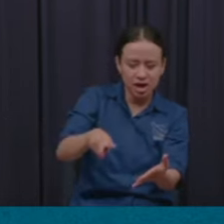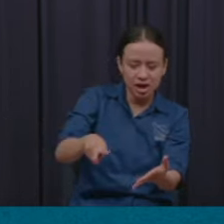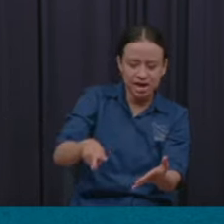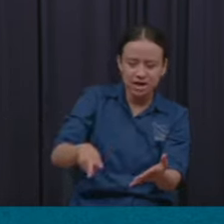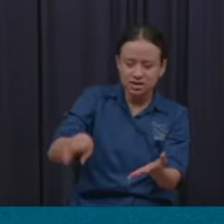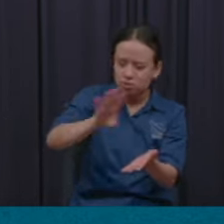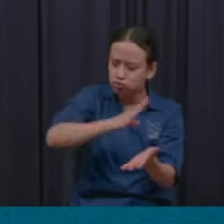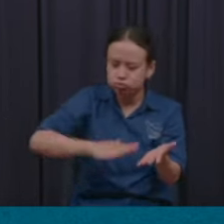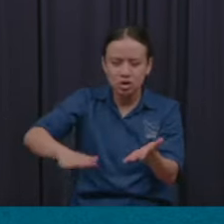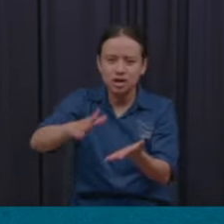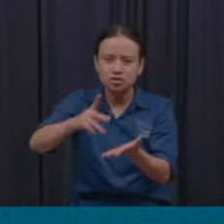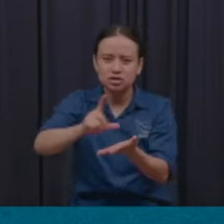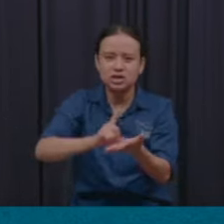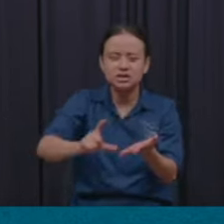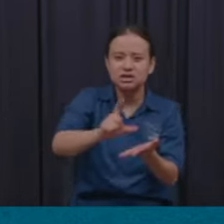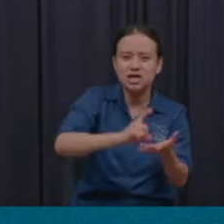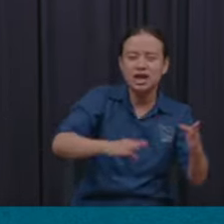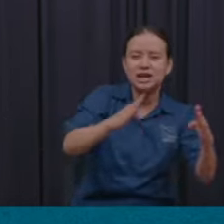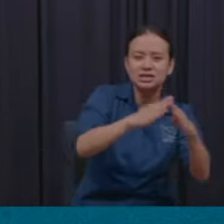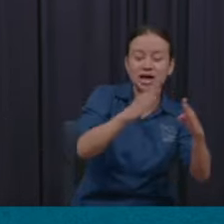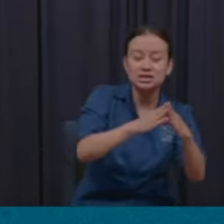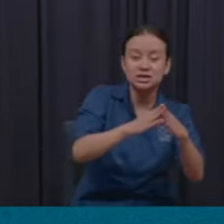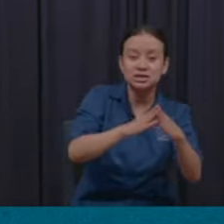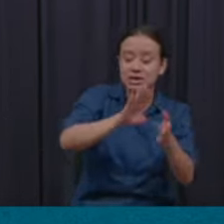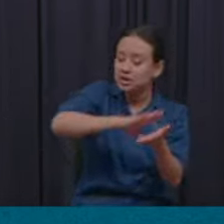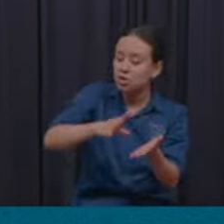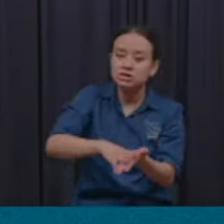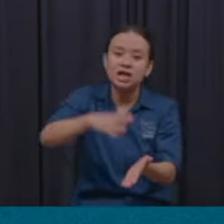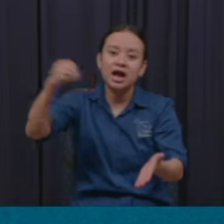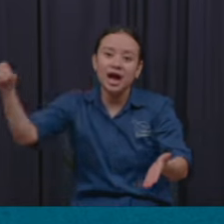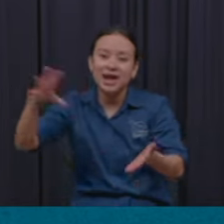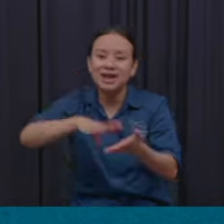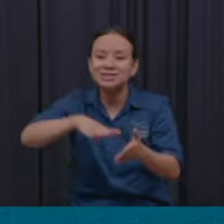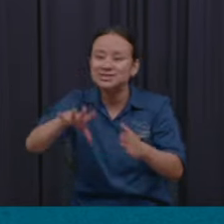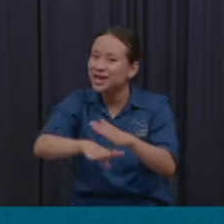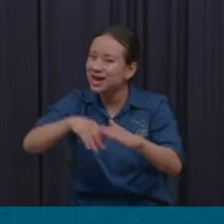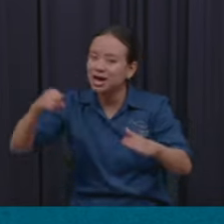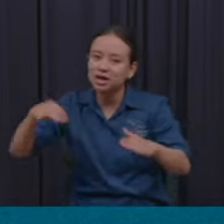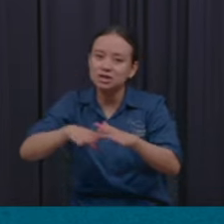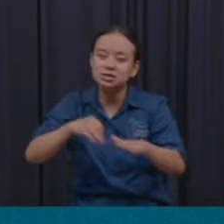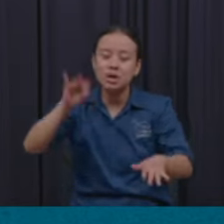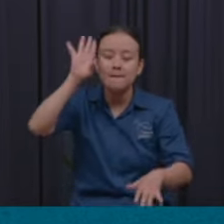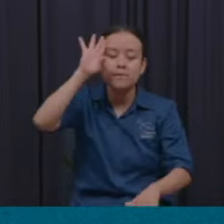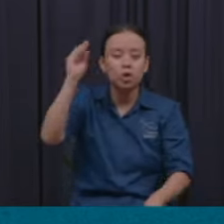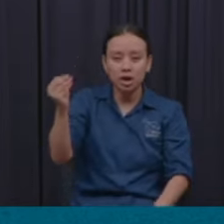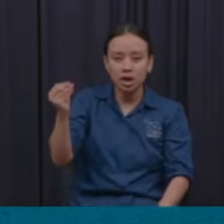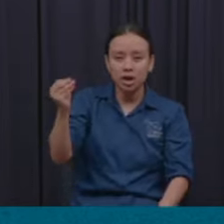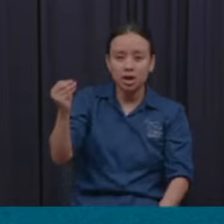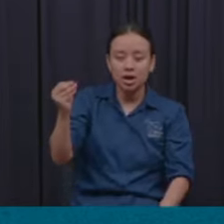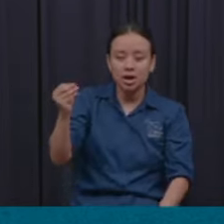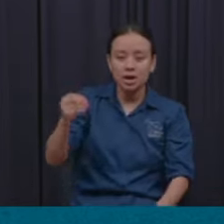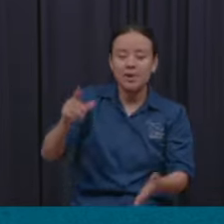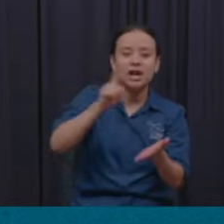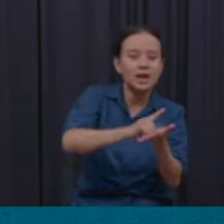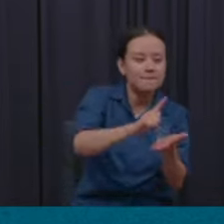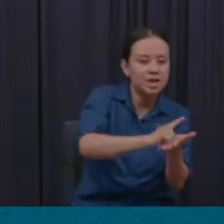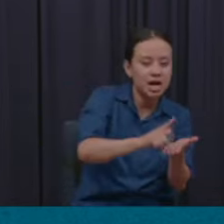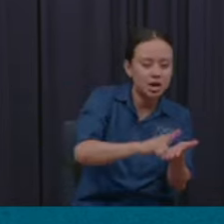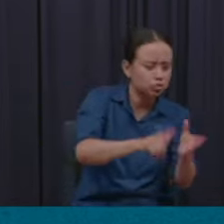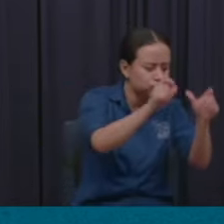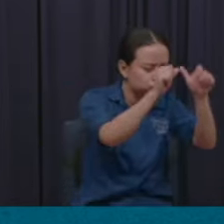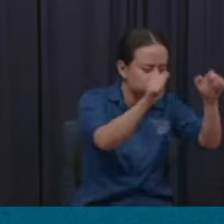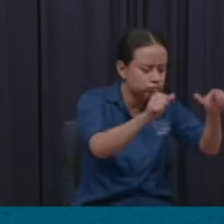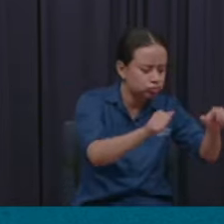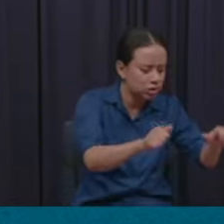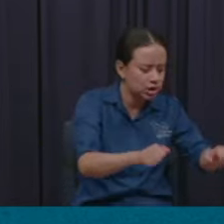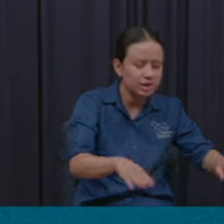no sea contaminado todo lo que estuviera en la casa. Y después el sacerdote entrará a examinarla. Mire,